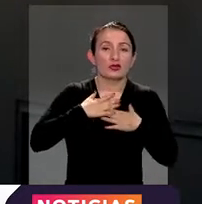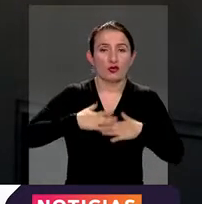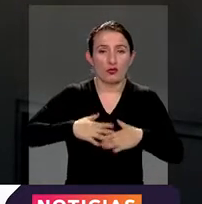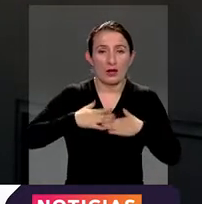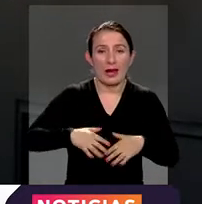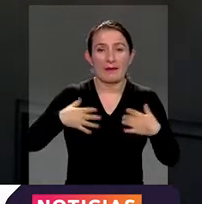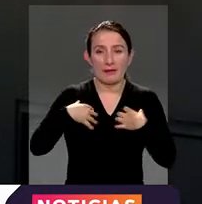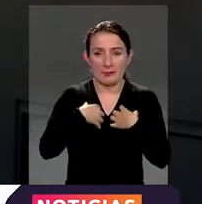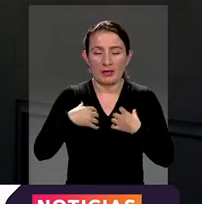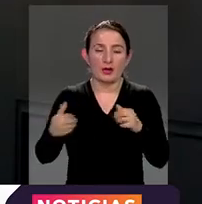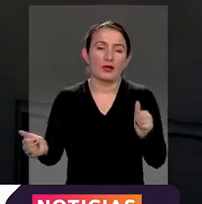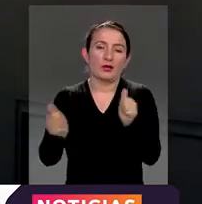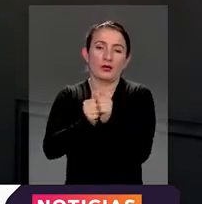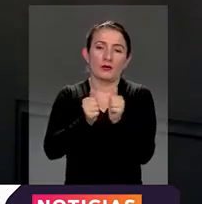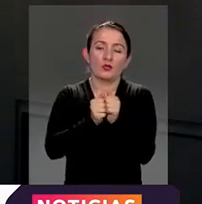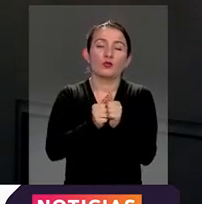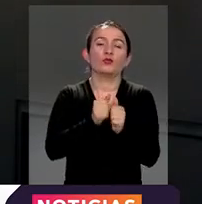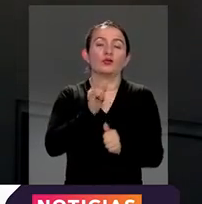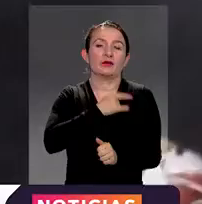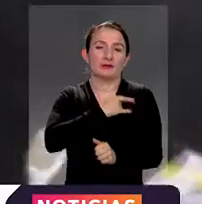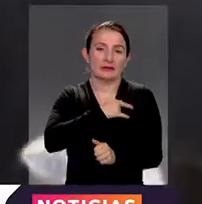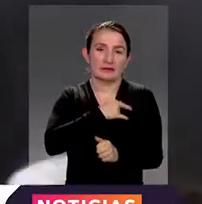la Universidad Autónoma de Barcelona.